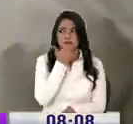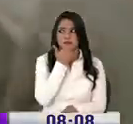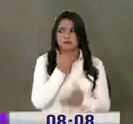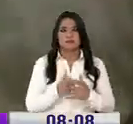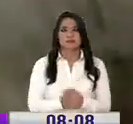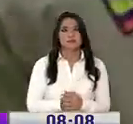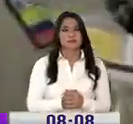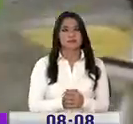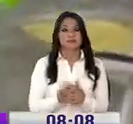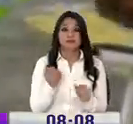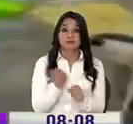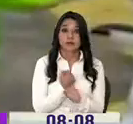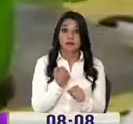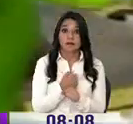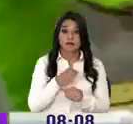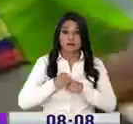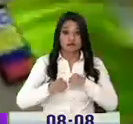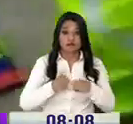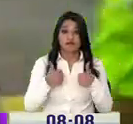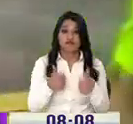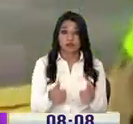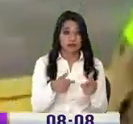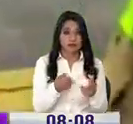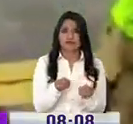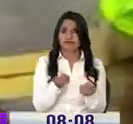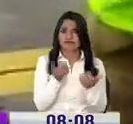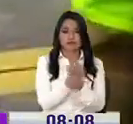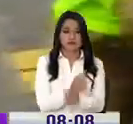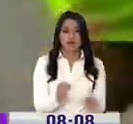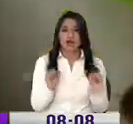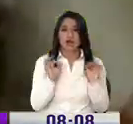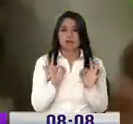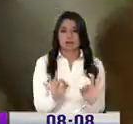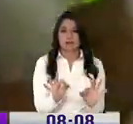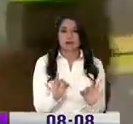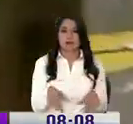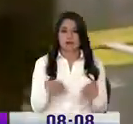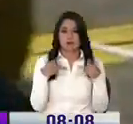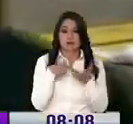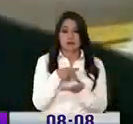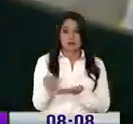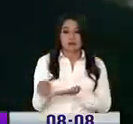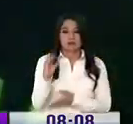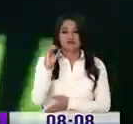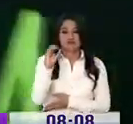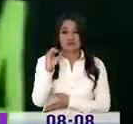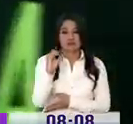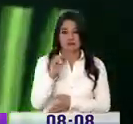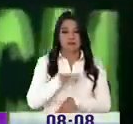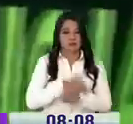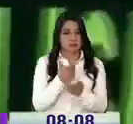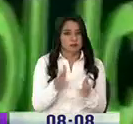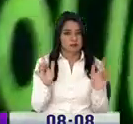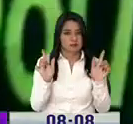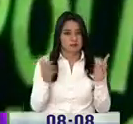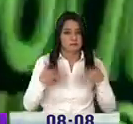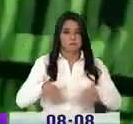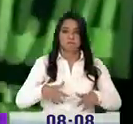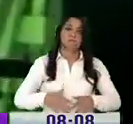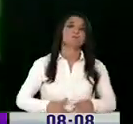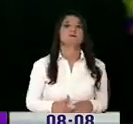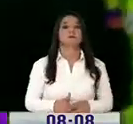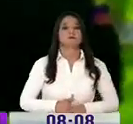trabajos permitieron rescatar a las pocas horas al administrador sano y salvo y sin pagar un centavo por su liberación,